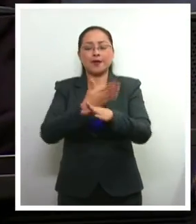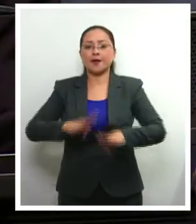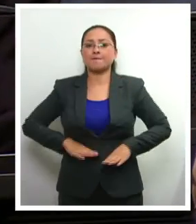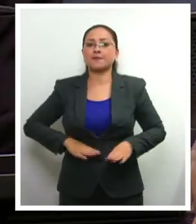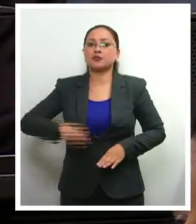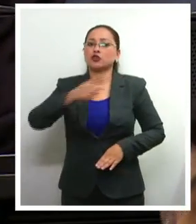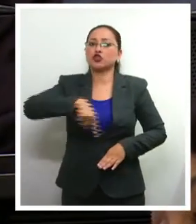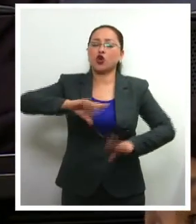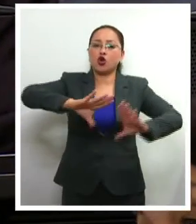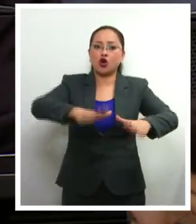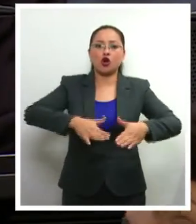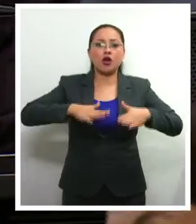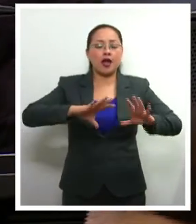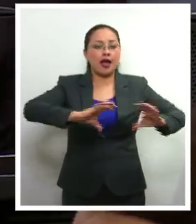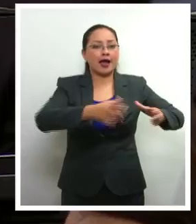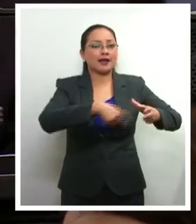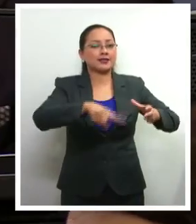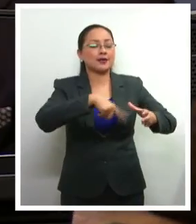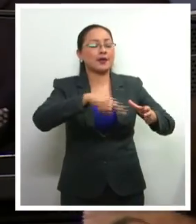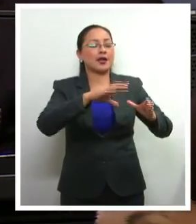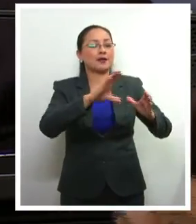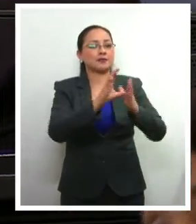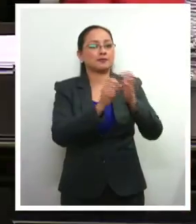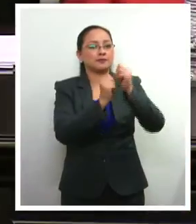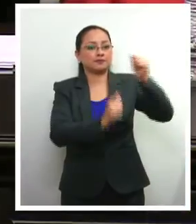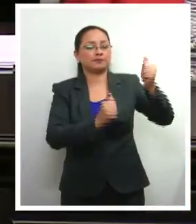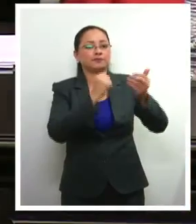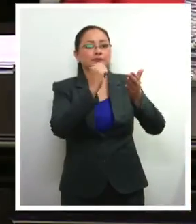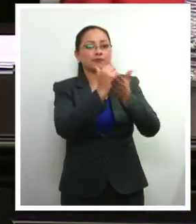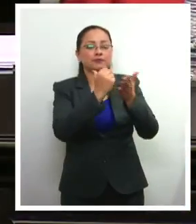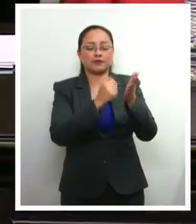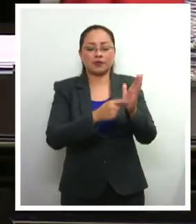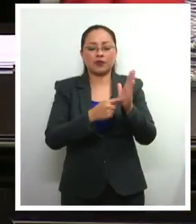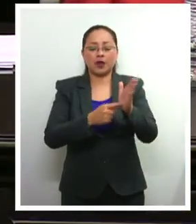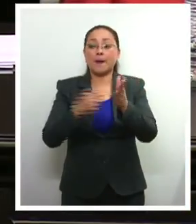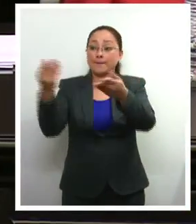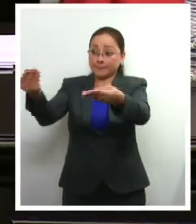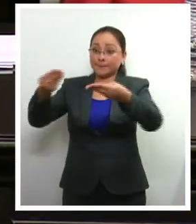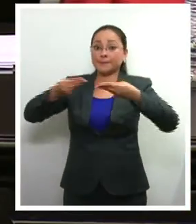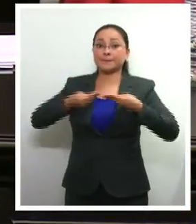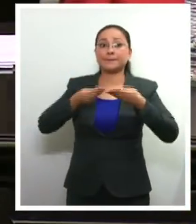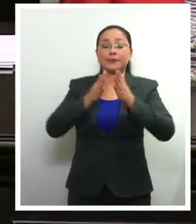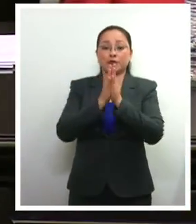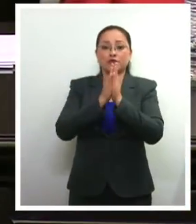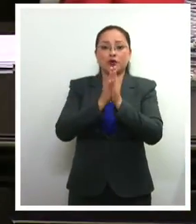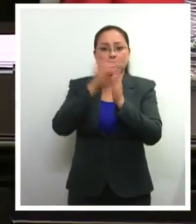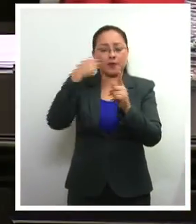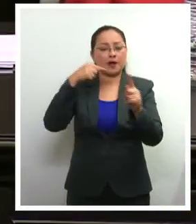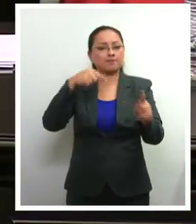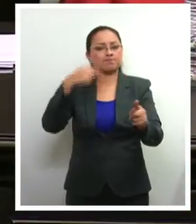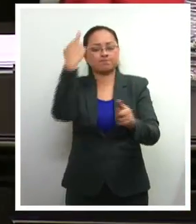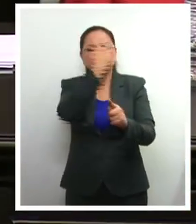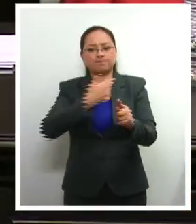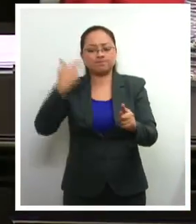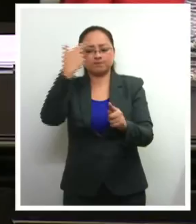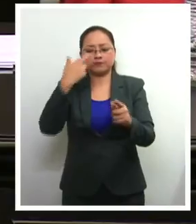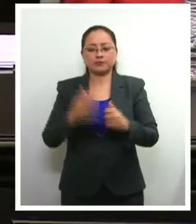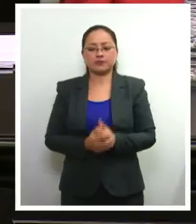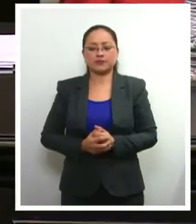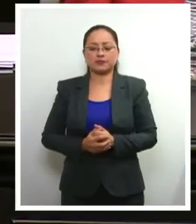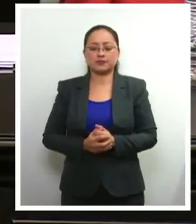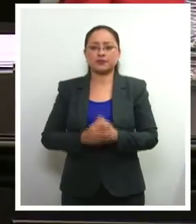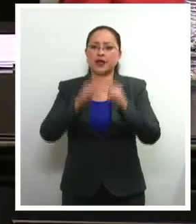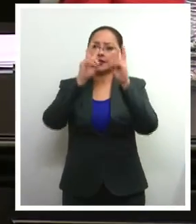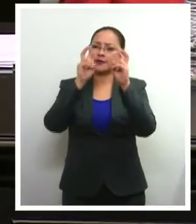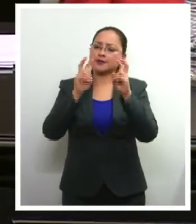Asamblea Constituyente. Muchas gracias. Cito haga llegar ese documento a la mesa directiva para su análisis.